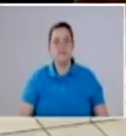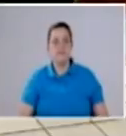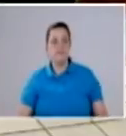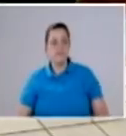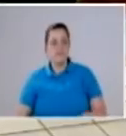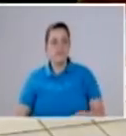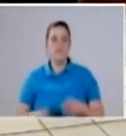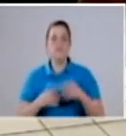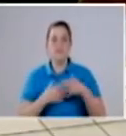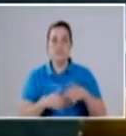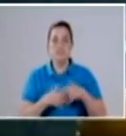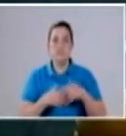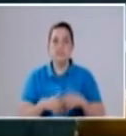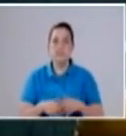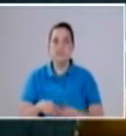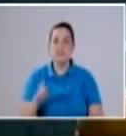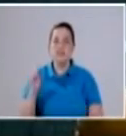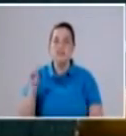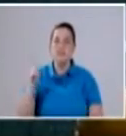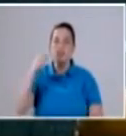empresa.